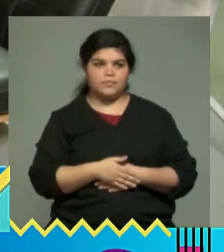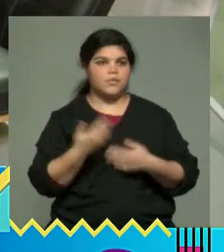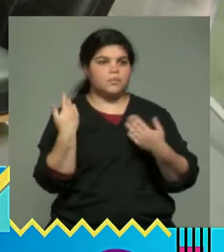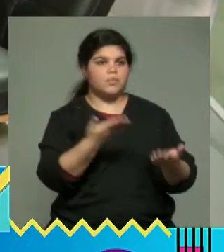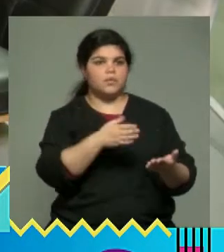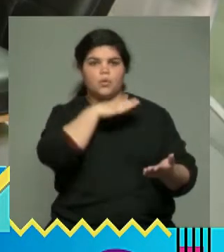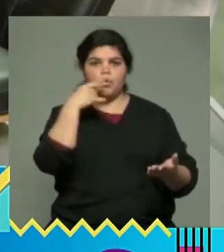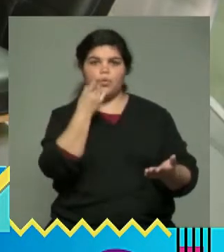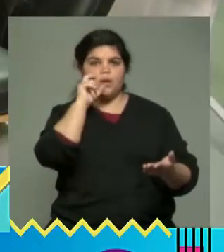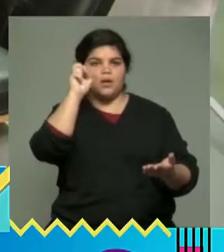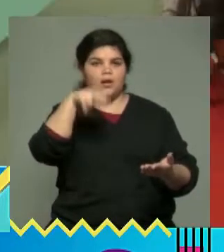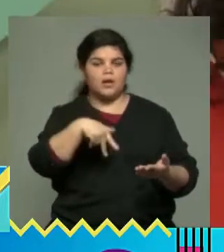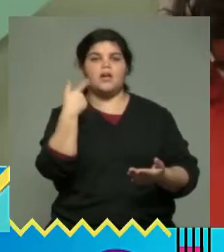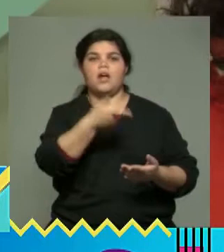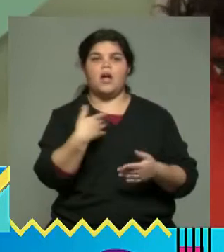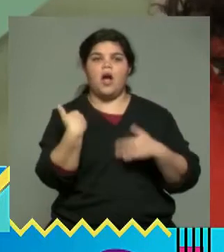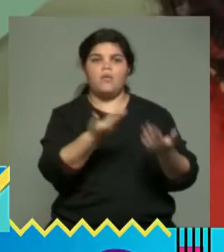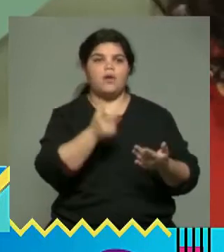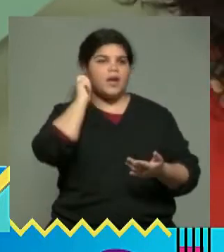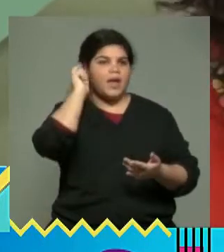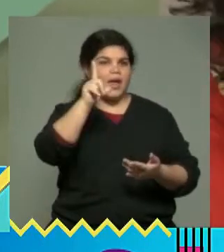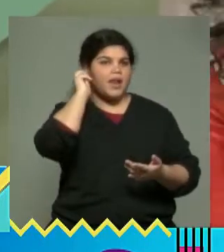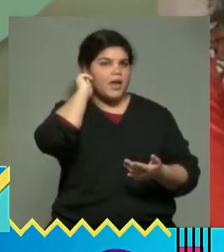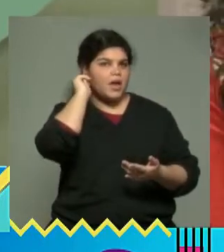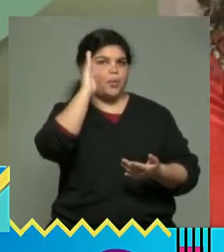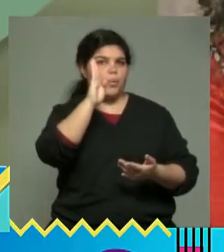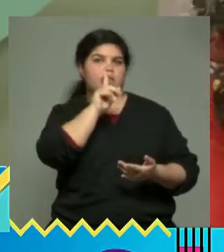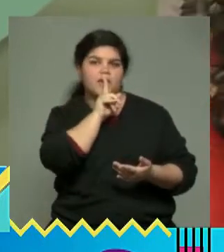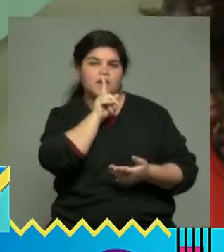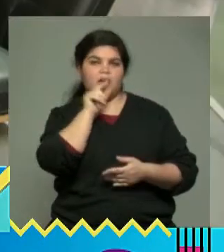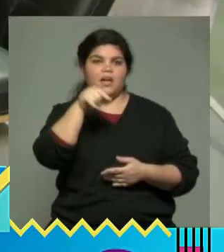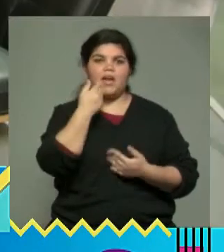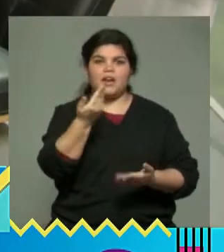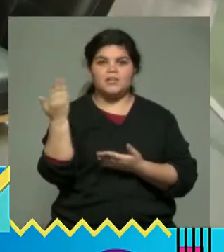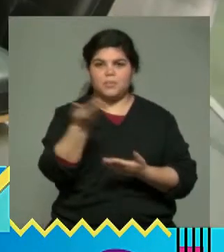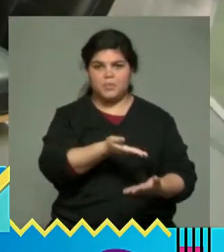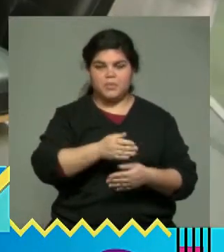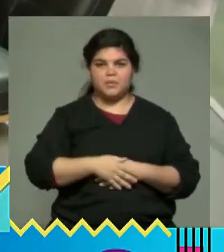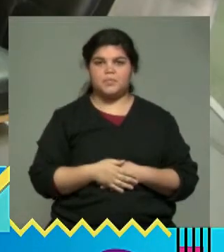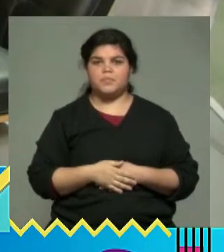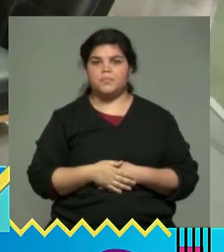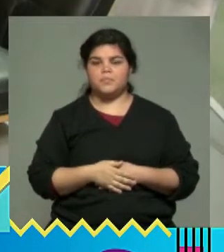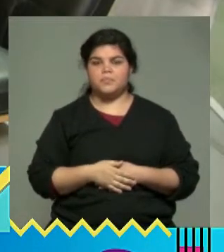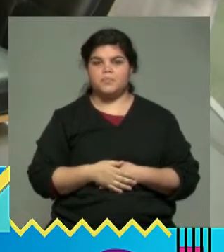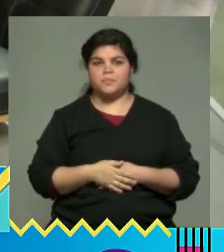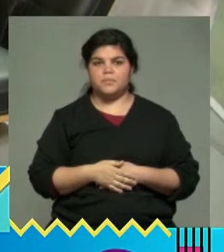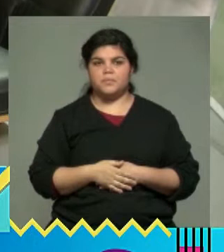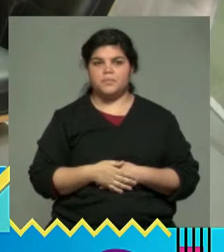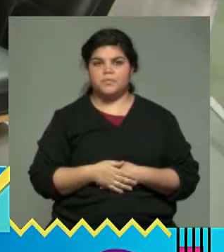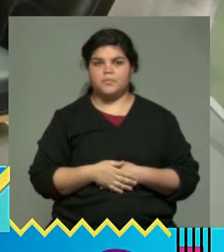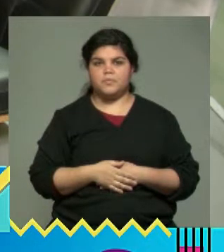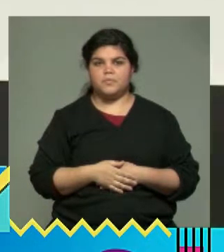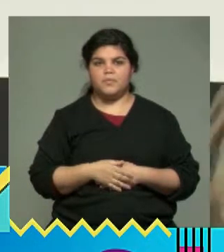a Julián Lemos, activista LGBT. Julián, muchas gracias por estar con nosotros. Buenas tardes. Bueno, vamos a comenzar directamente planteando